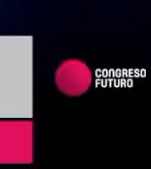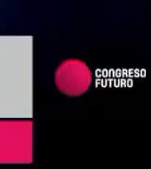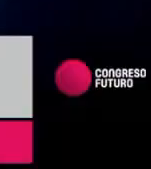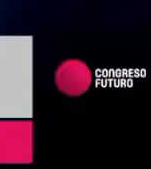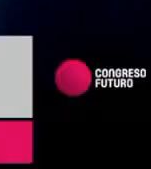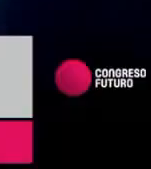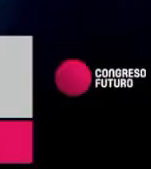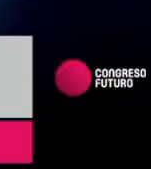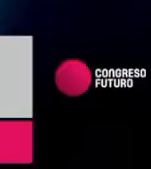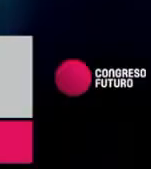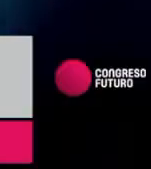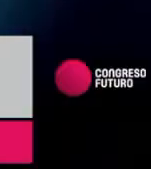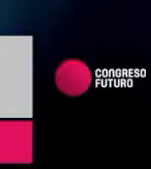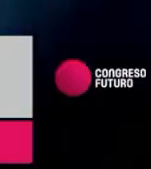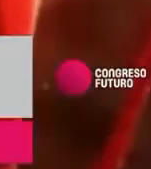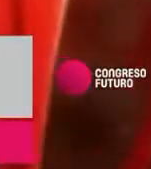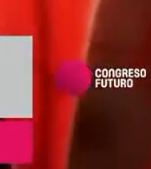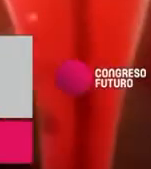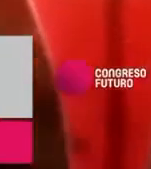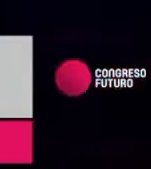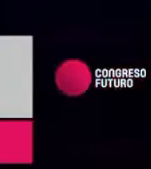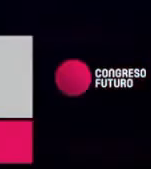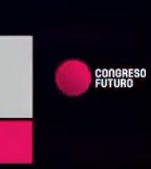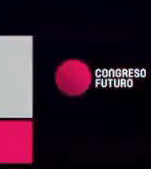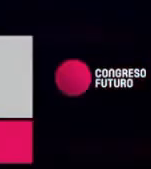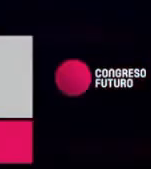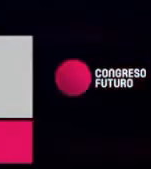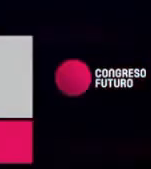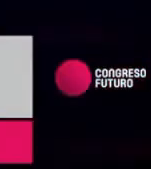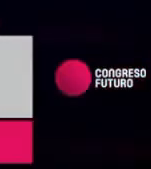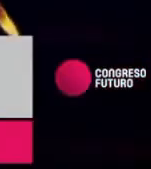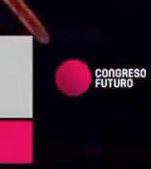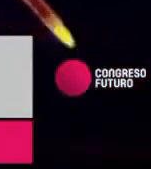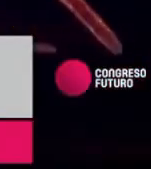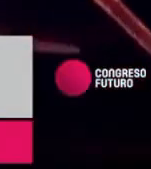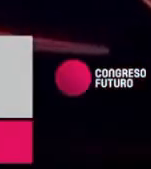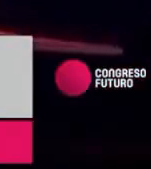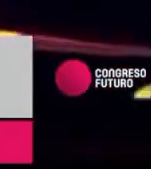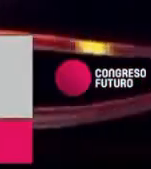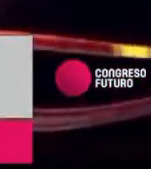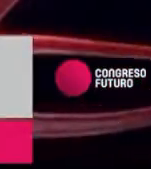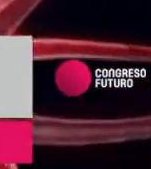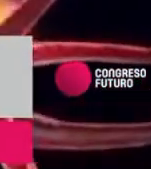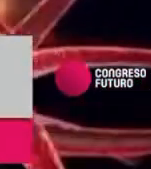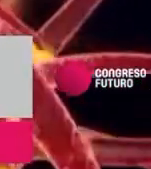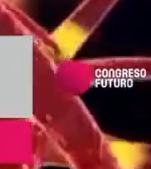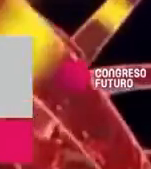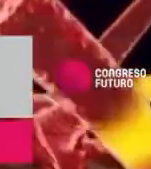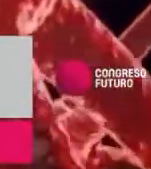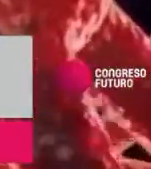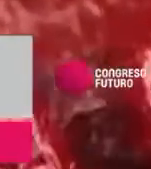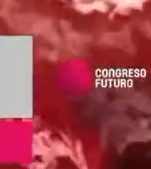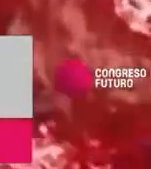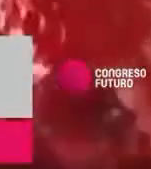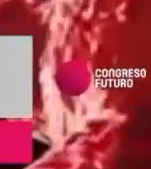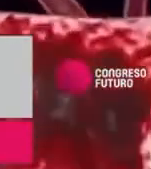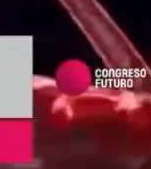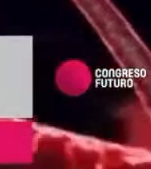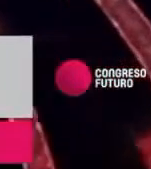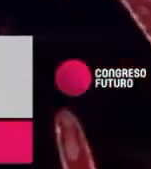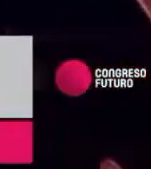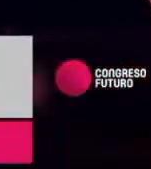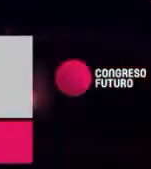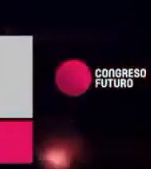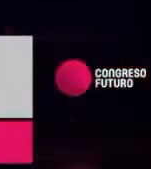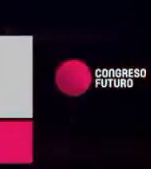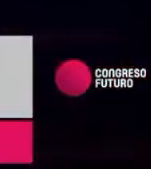enfoque personalizado al momento de elaborar el implante. No obstante, la estimulación eléctrica genera ocurre solo en un área del